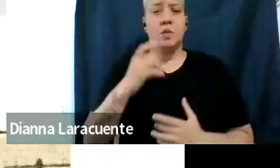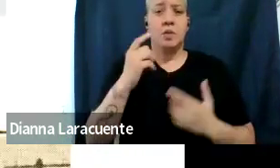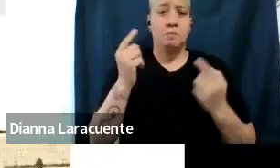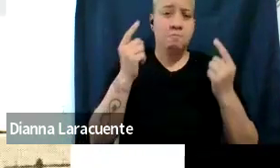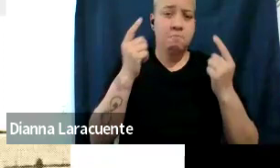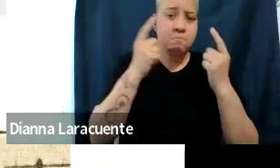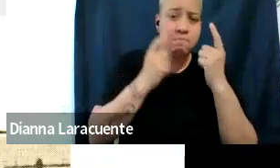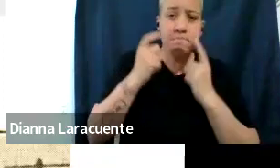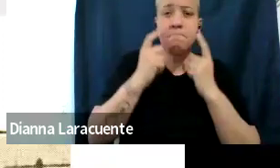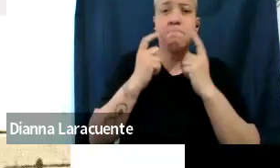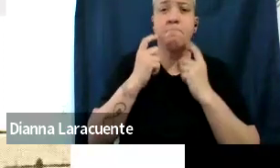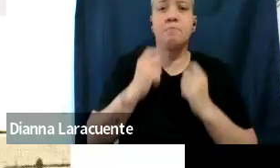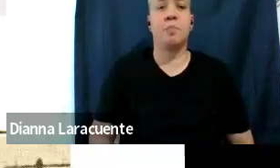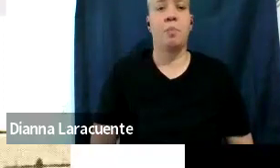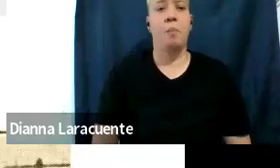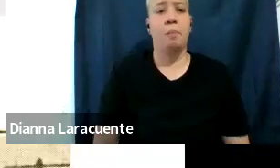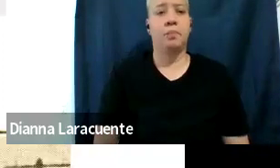citas.